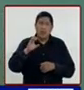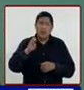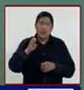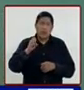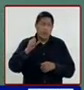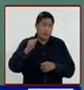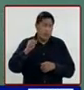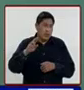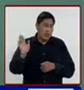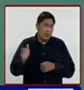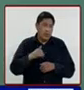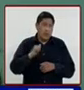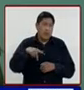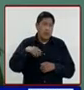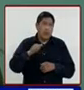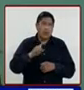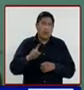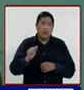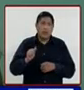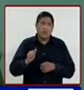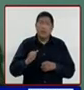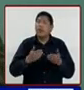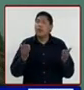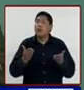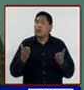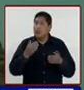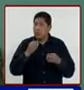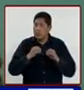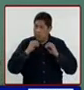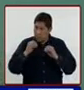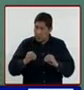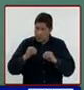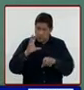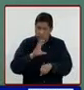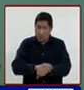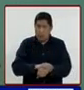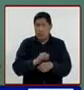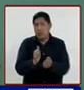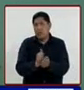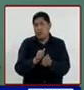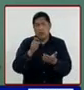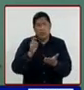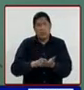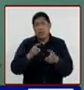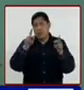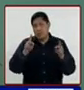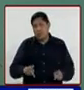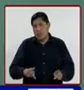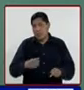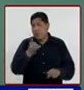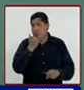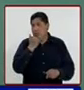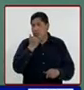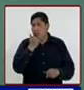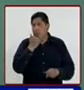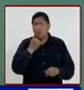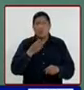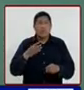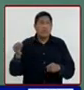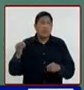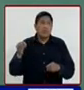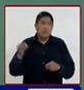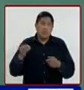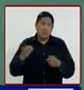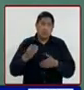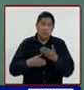donde la autoridad jurisdiccional ha dispuesto la detención preventiva para esta persona en el penal de San Pedro por